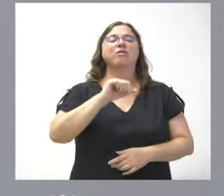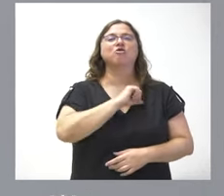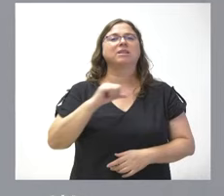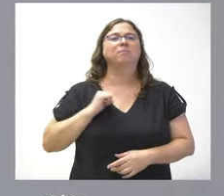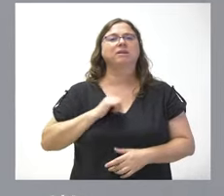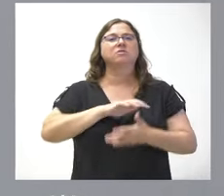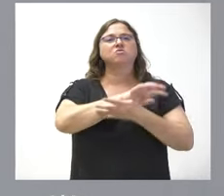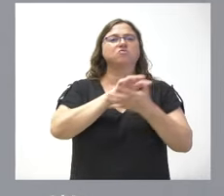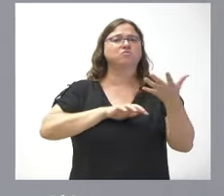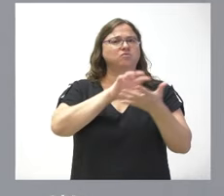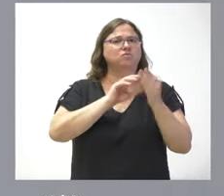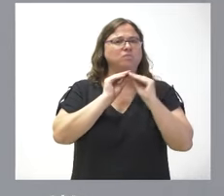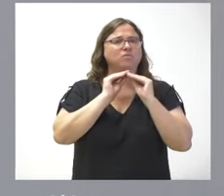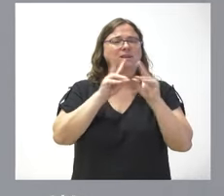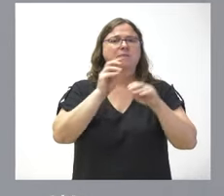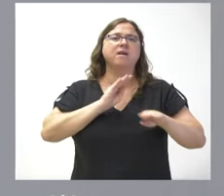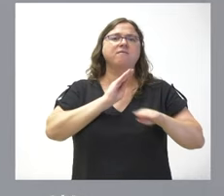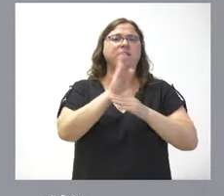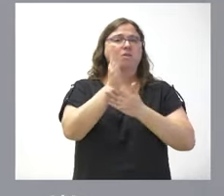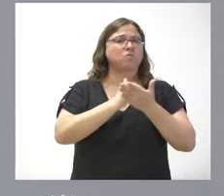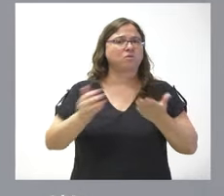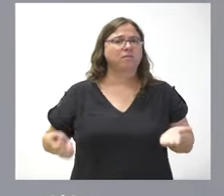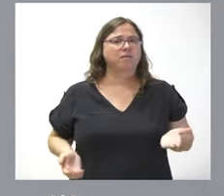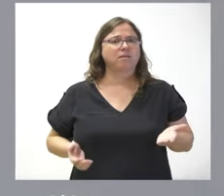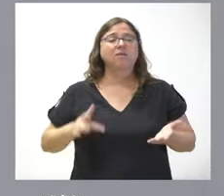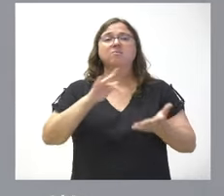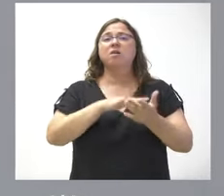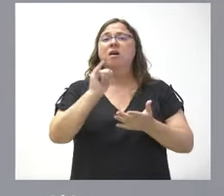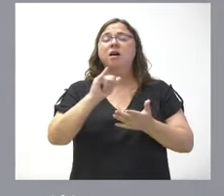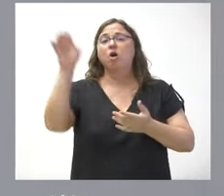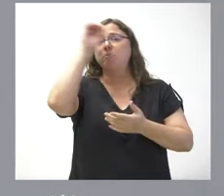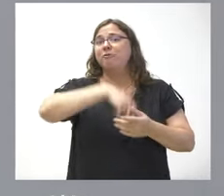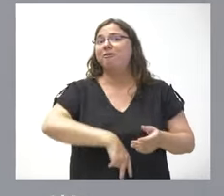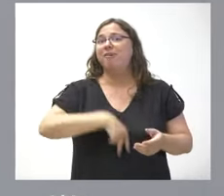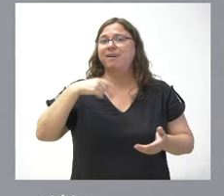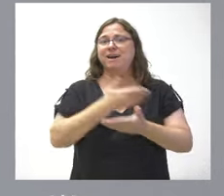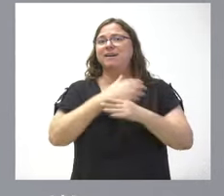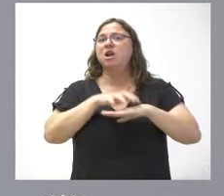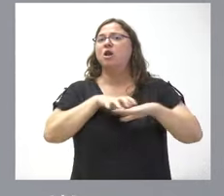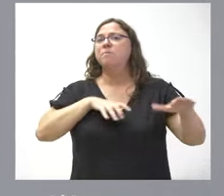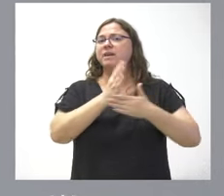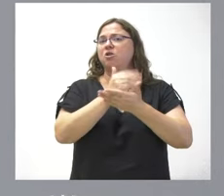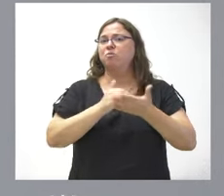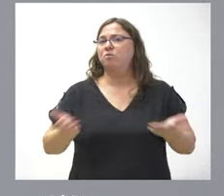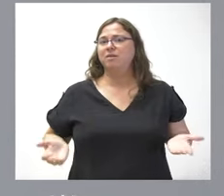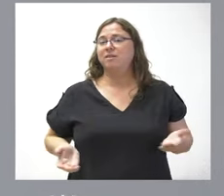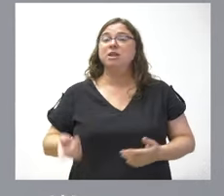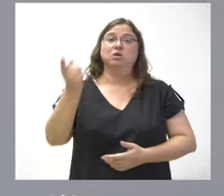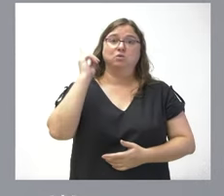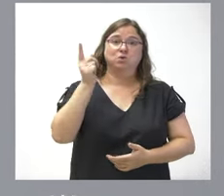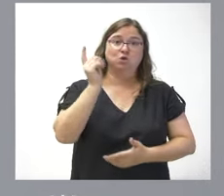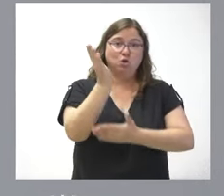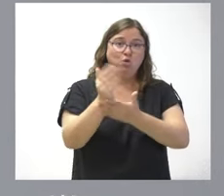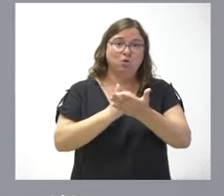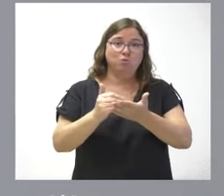estudios en algunas ocasiones sobre financiación autonómica ahí tienen la posición generalizada de la mayor parte de las comunidades autónomas y no digo solamente de las comunidades